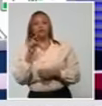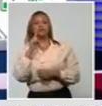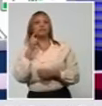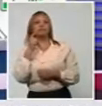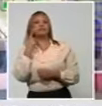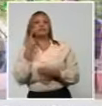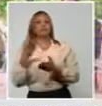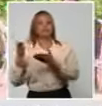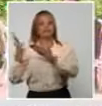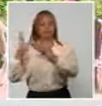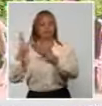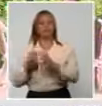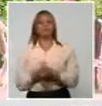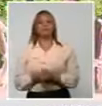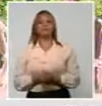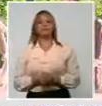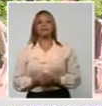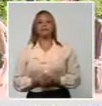ofertas.